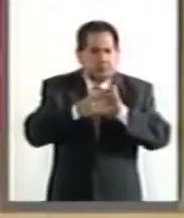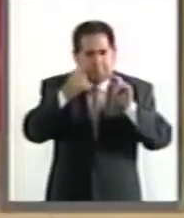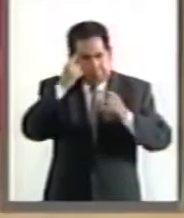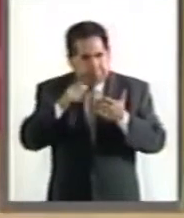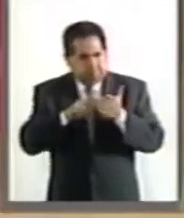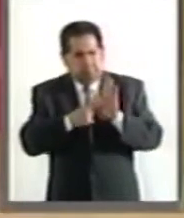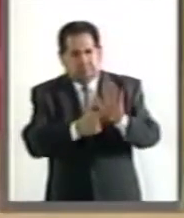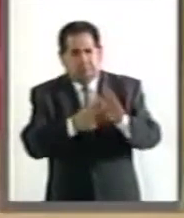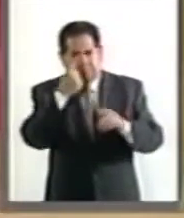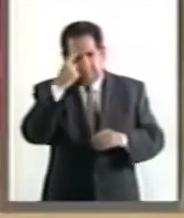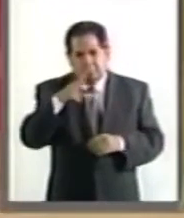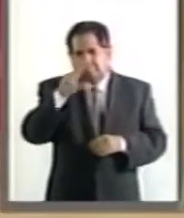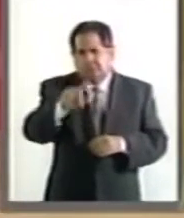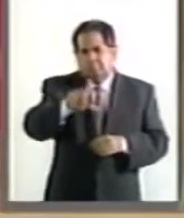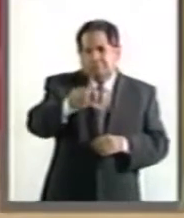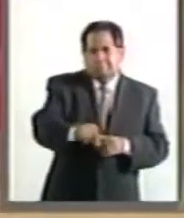denostar,